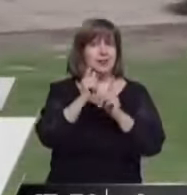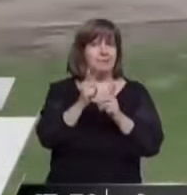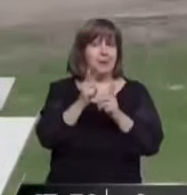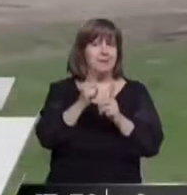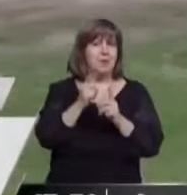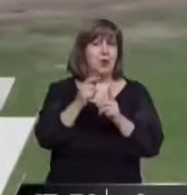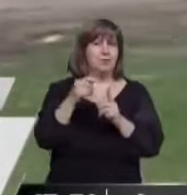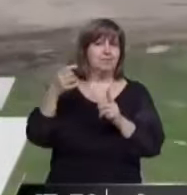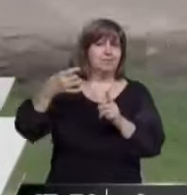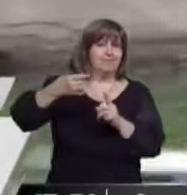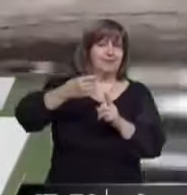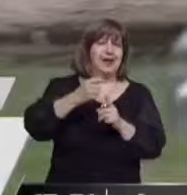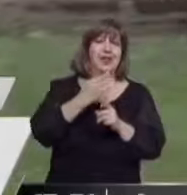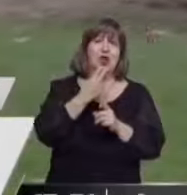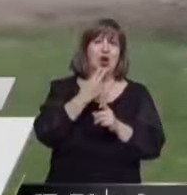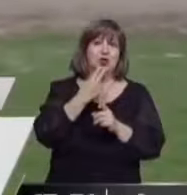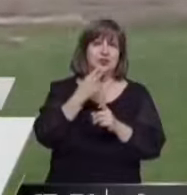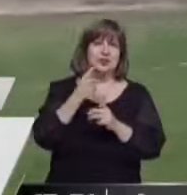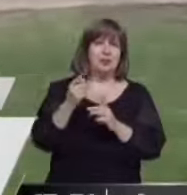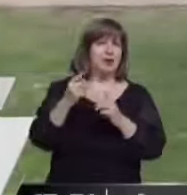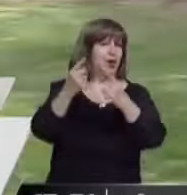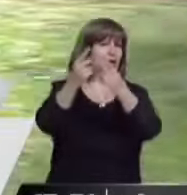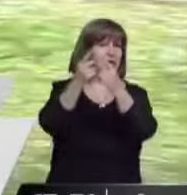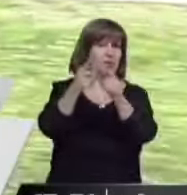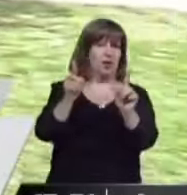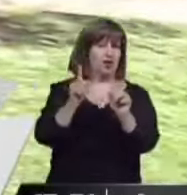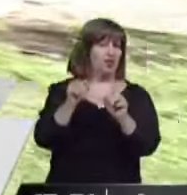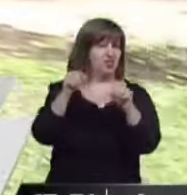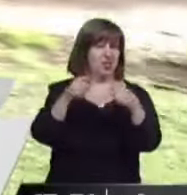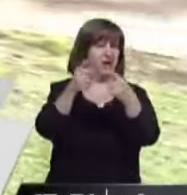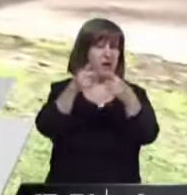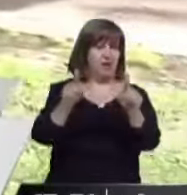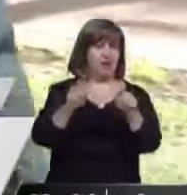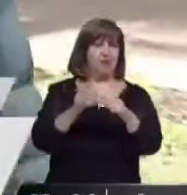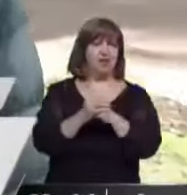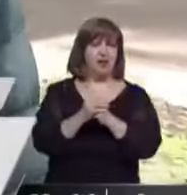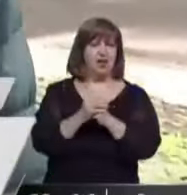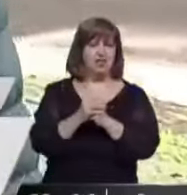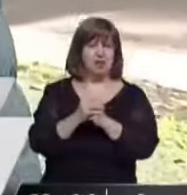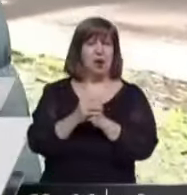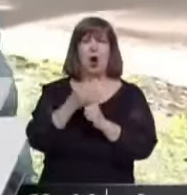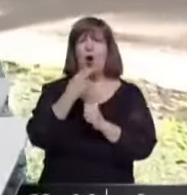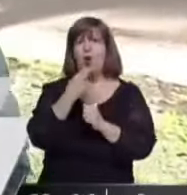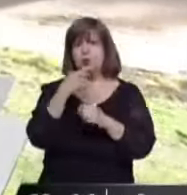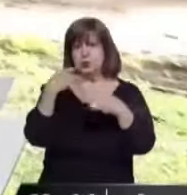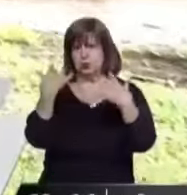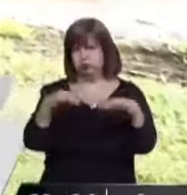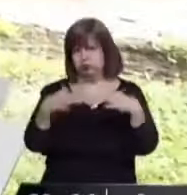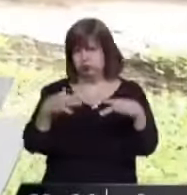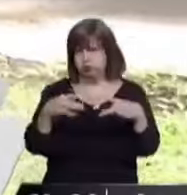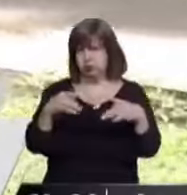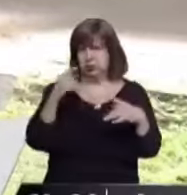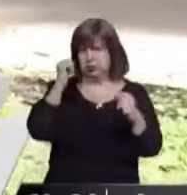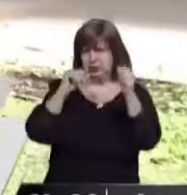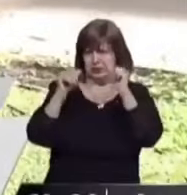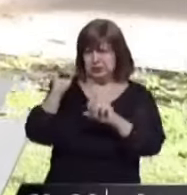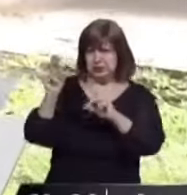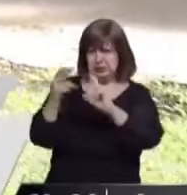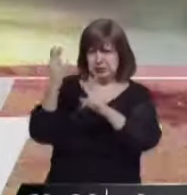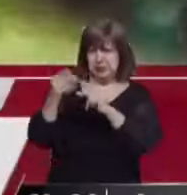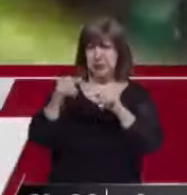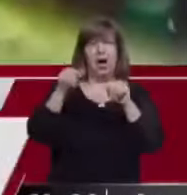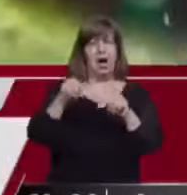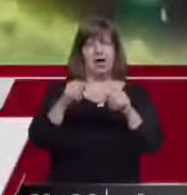ver si tenemos que comparar no no hay no hay ni punto de comparación a lo que se vivió en la tragedia de 11 con lo que se ha